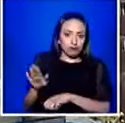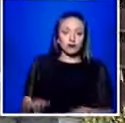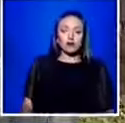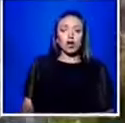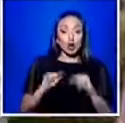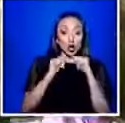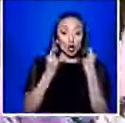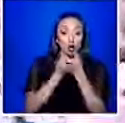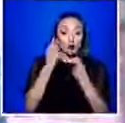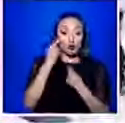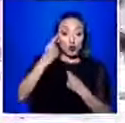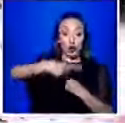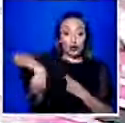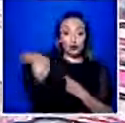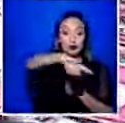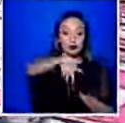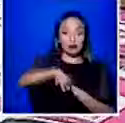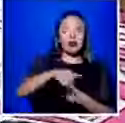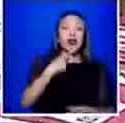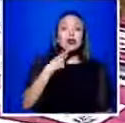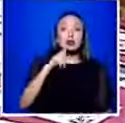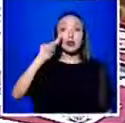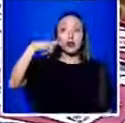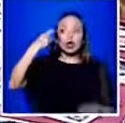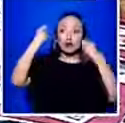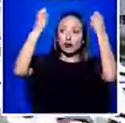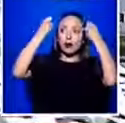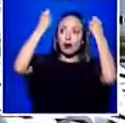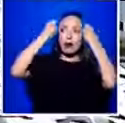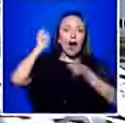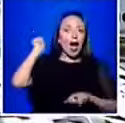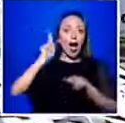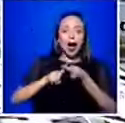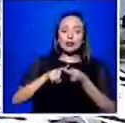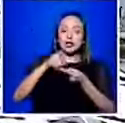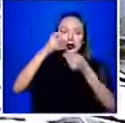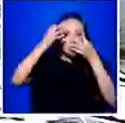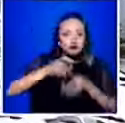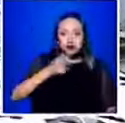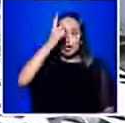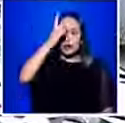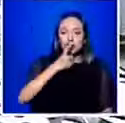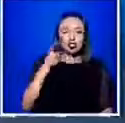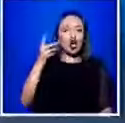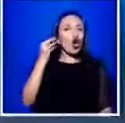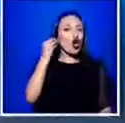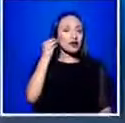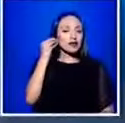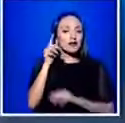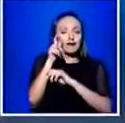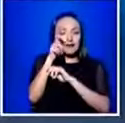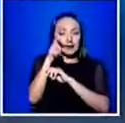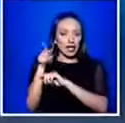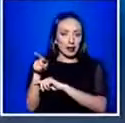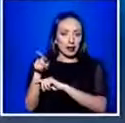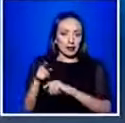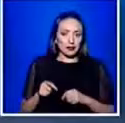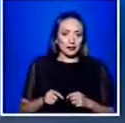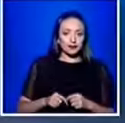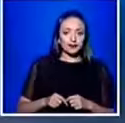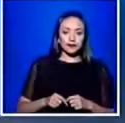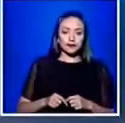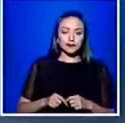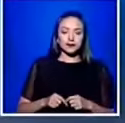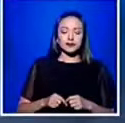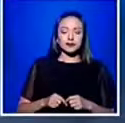mujeres que protestaron este lunes anunciaron nuevos plantones hasta que el fiscal de Orellana tome una decisión. Son las 8 en punto